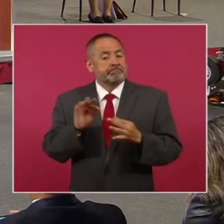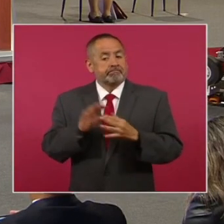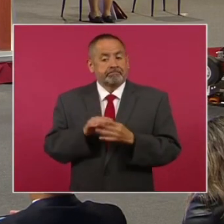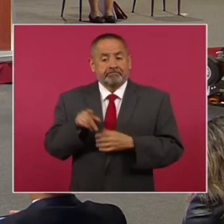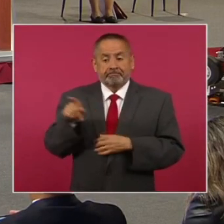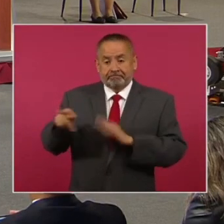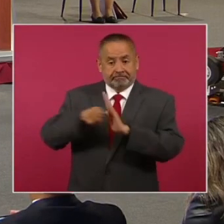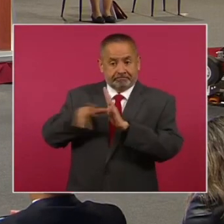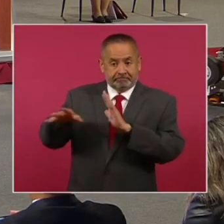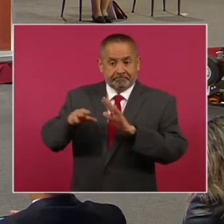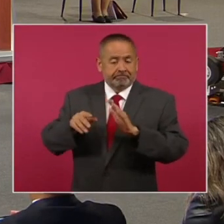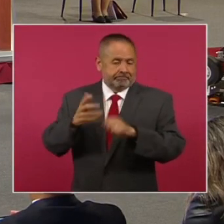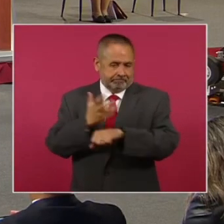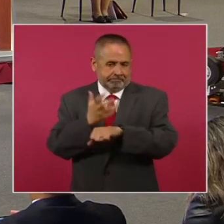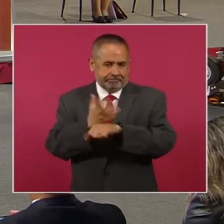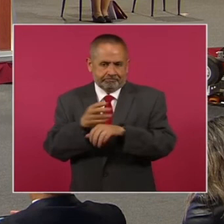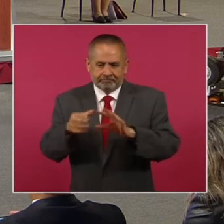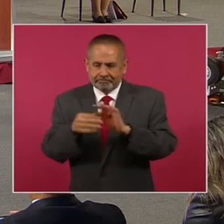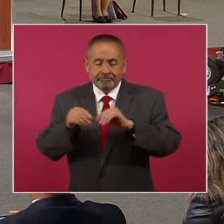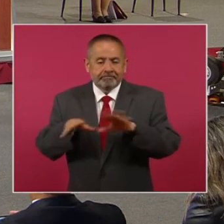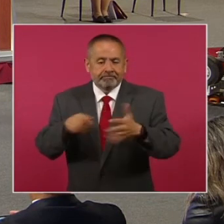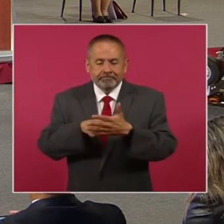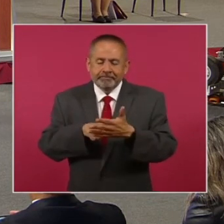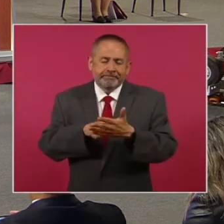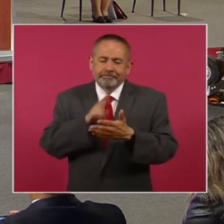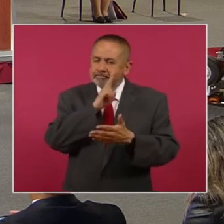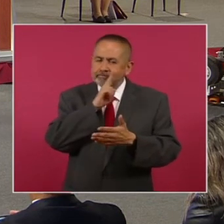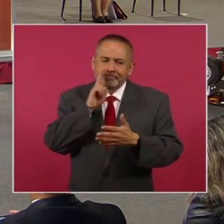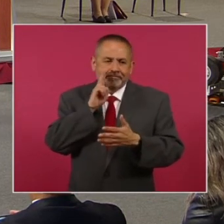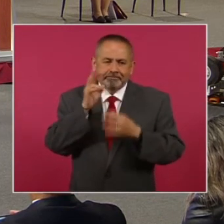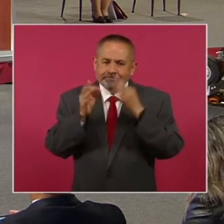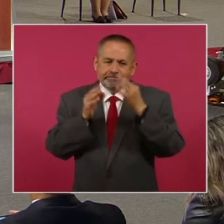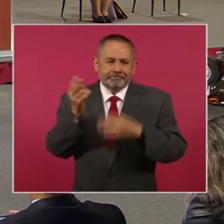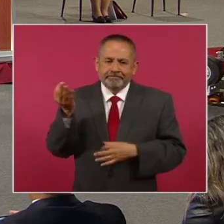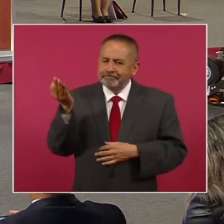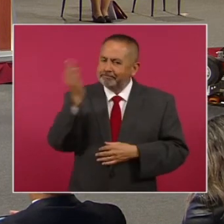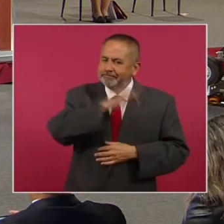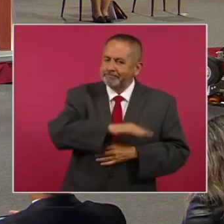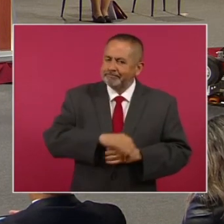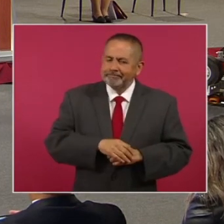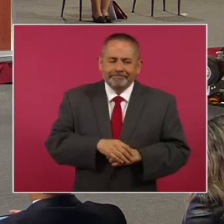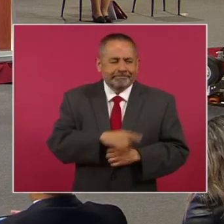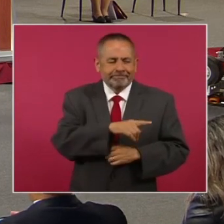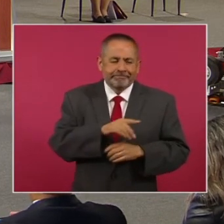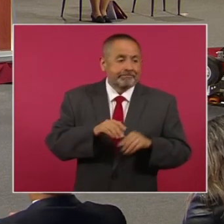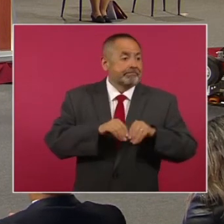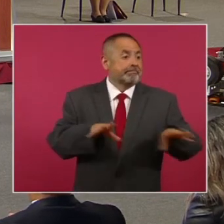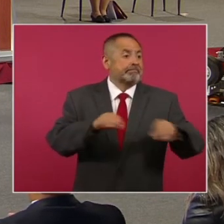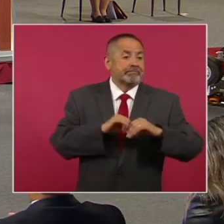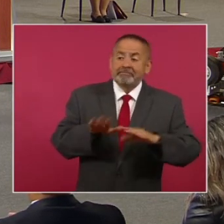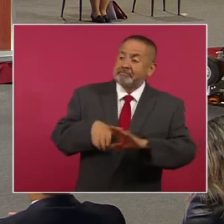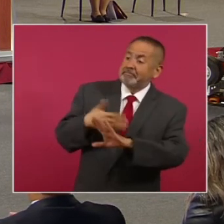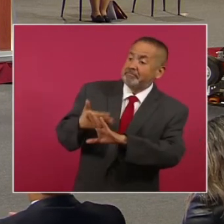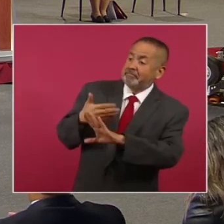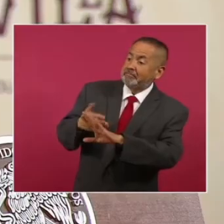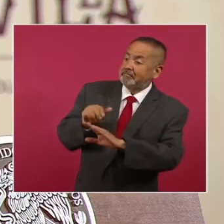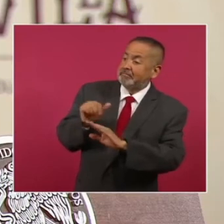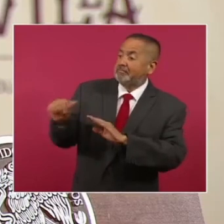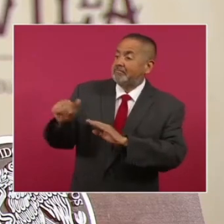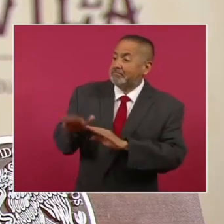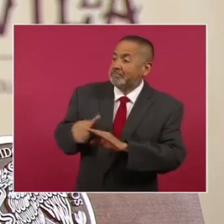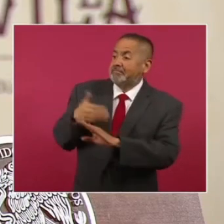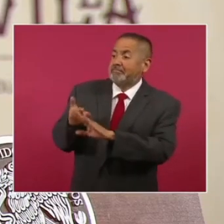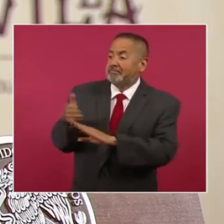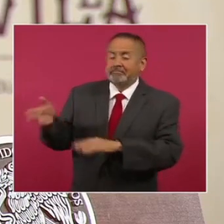estadounidense forma parte de las noticias falsas que circulan para atacar al presidente López Obrador. Al